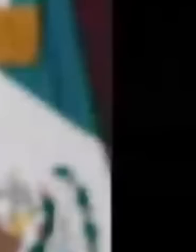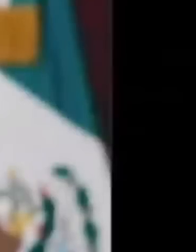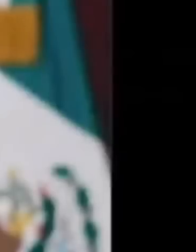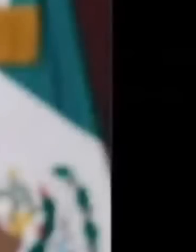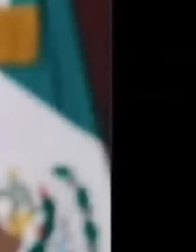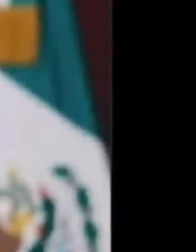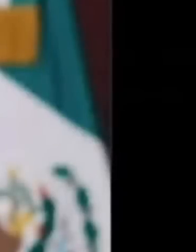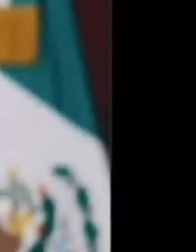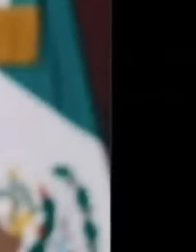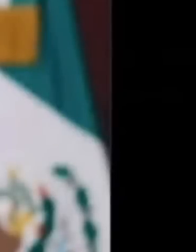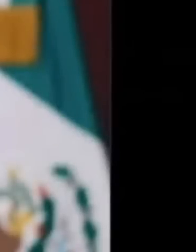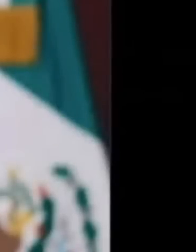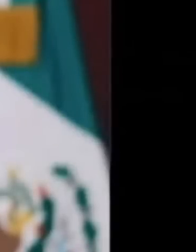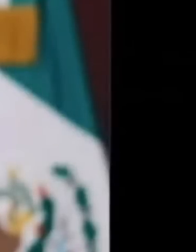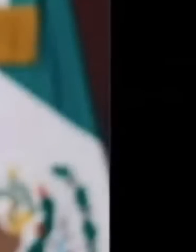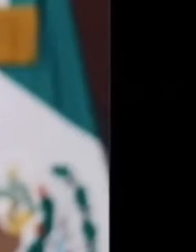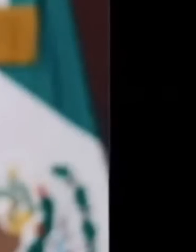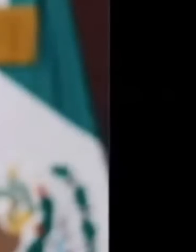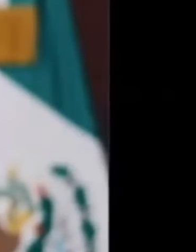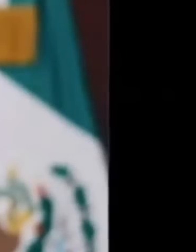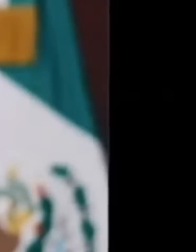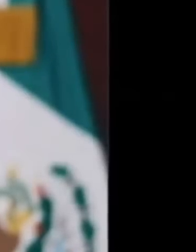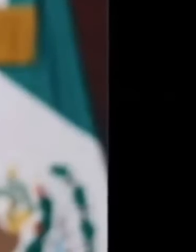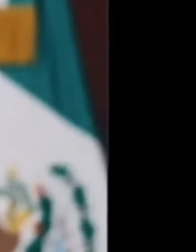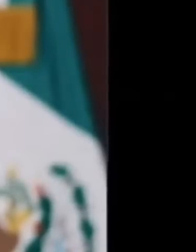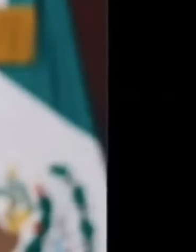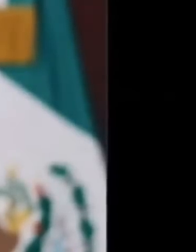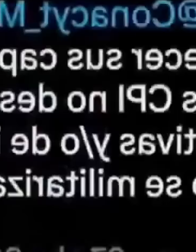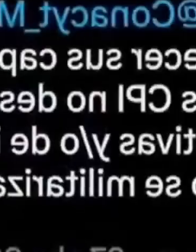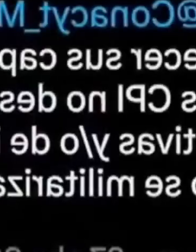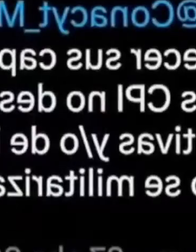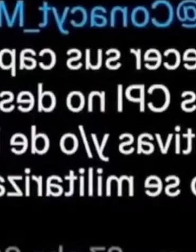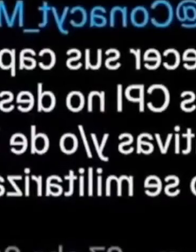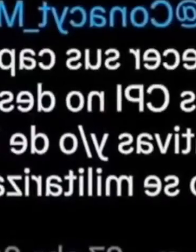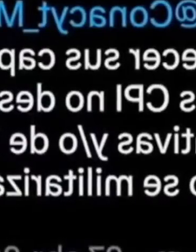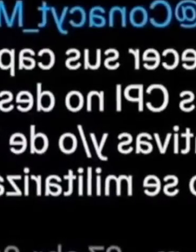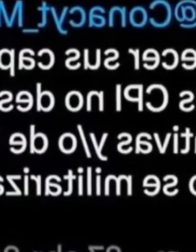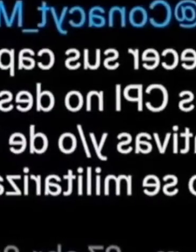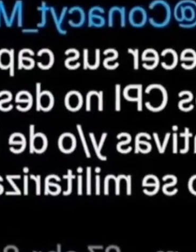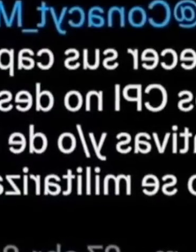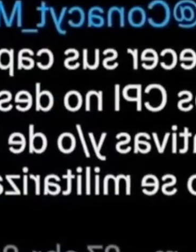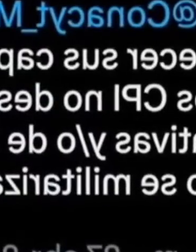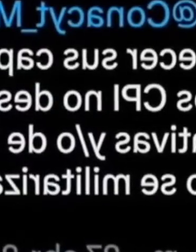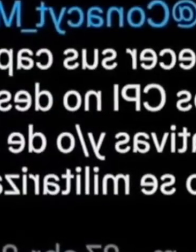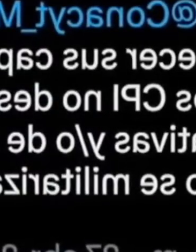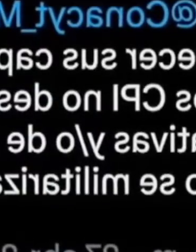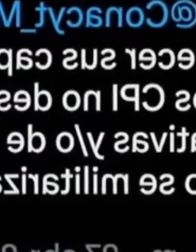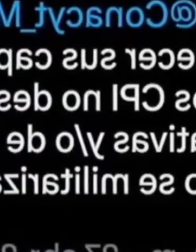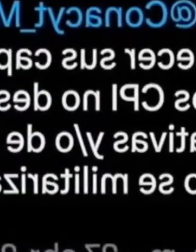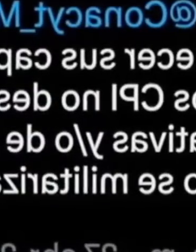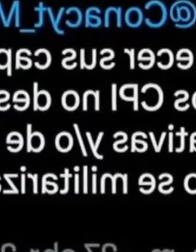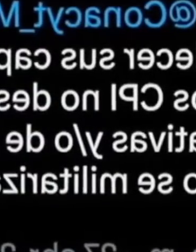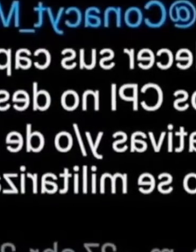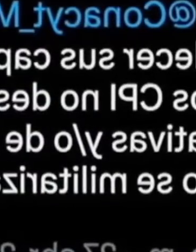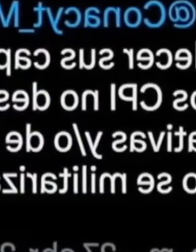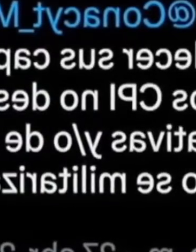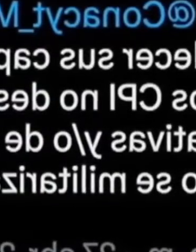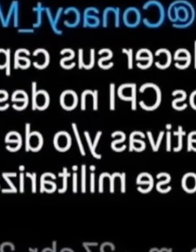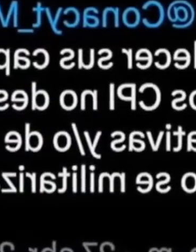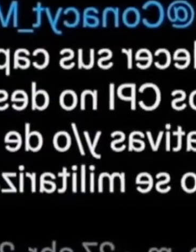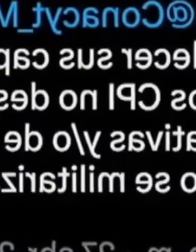no elimina al CONACYT. La directora del Consejo, María Elena Álvarez Bulla, aseguró a través de su cuenta de